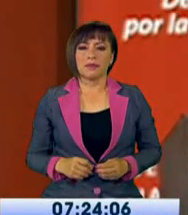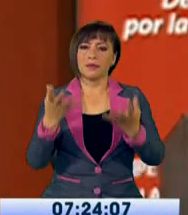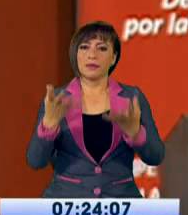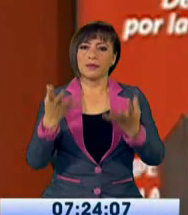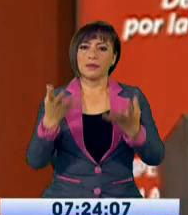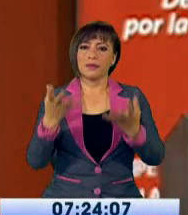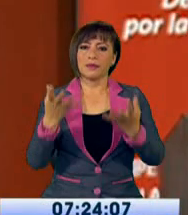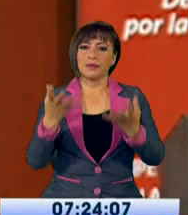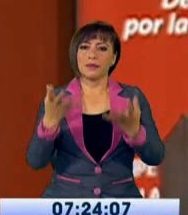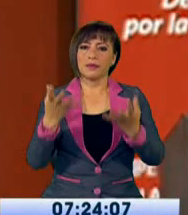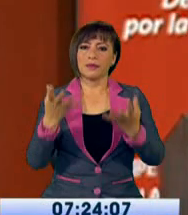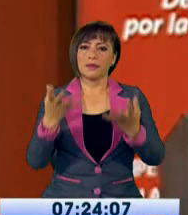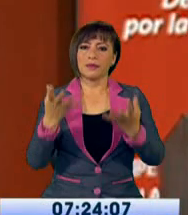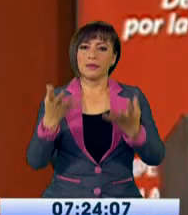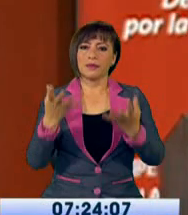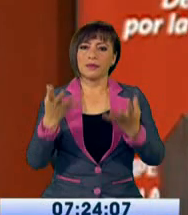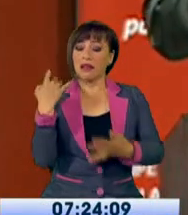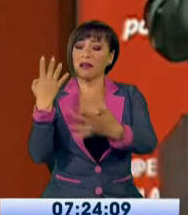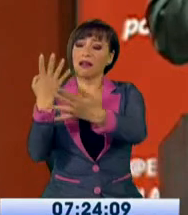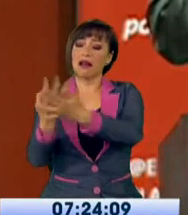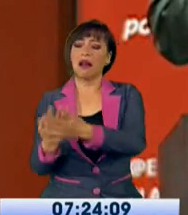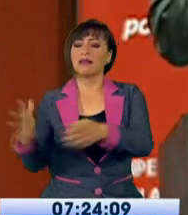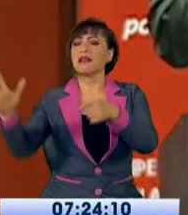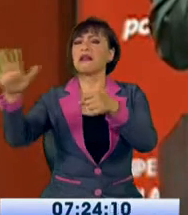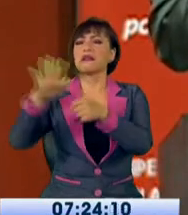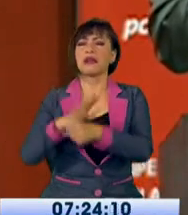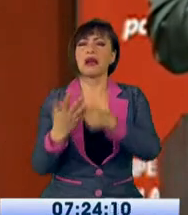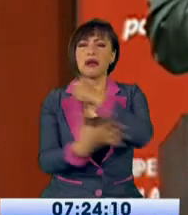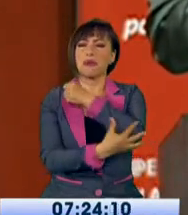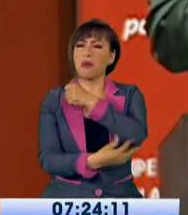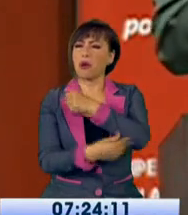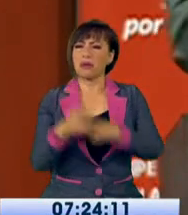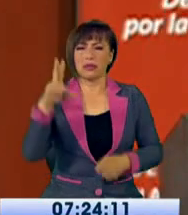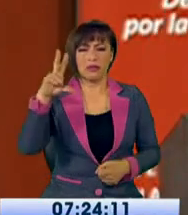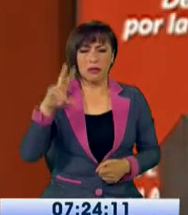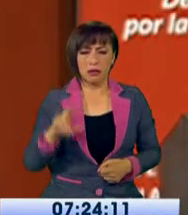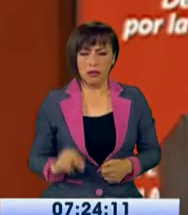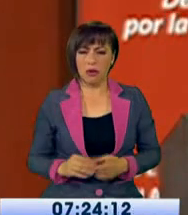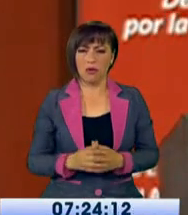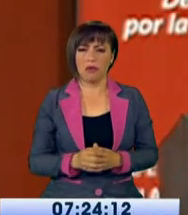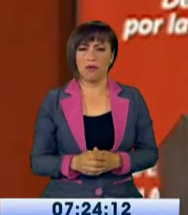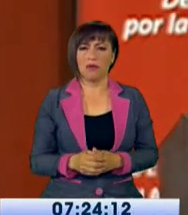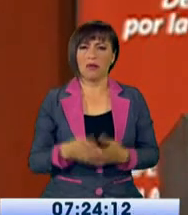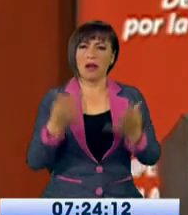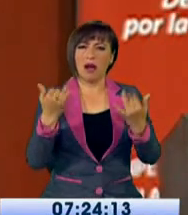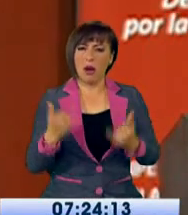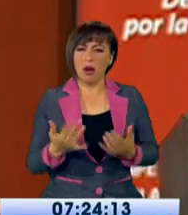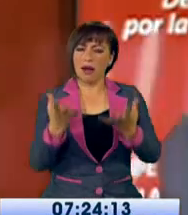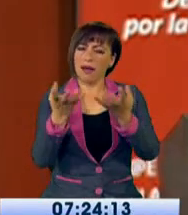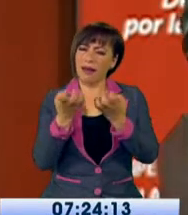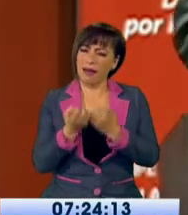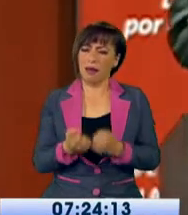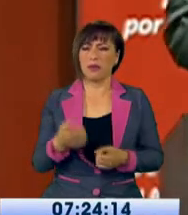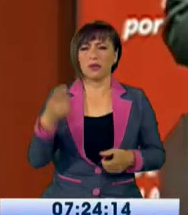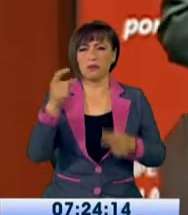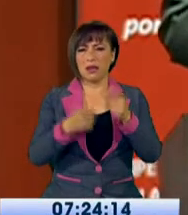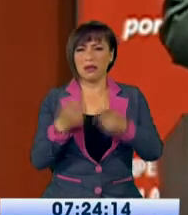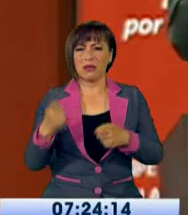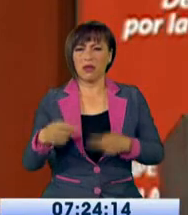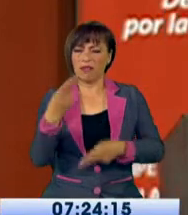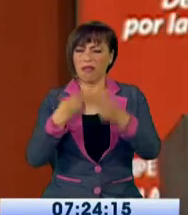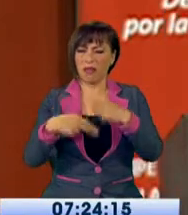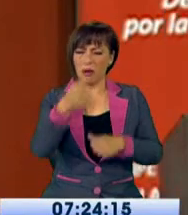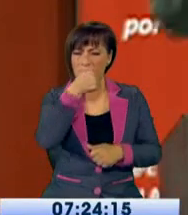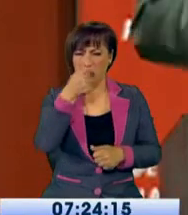las cárceles de pobres. No, si aumentan los presos en las cárceles, serán de traficantes que estaban envenenando a nuestros